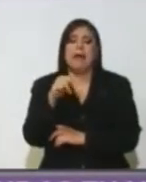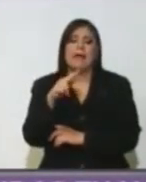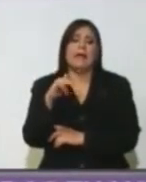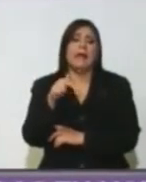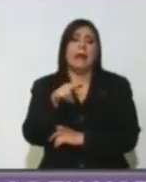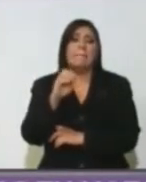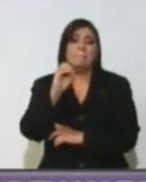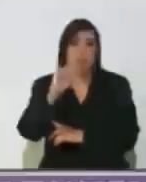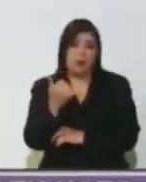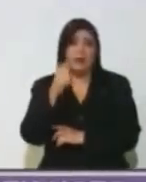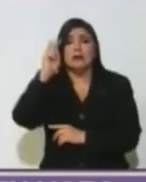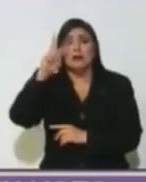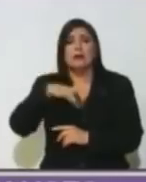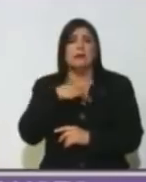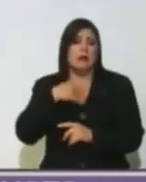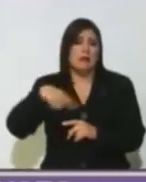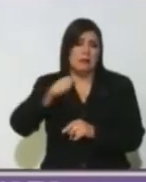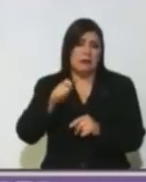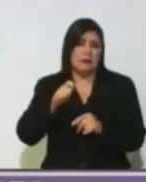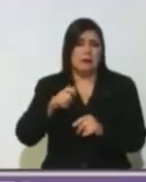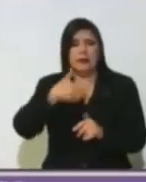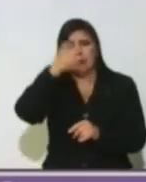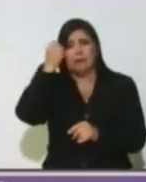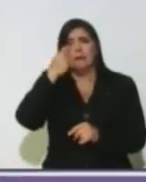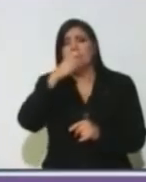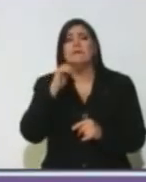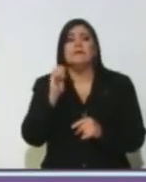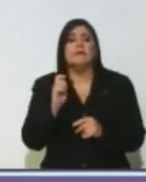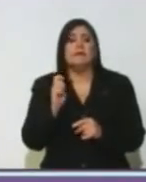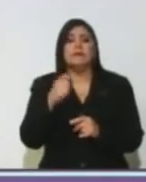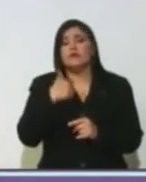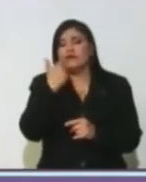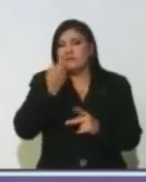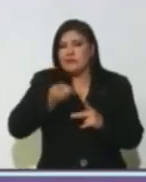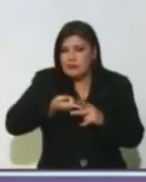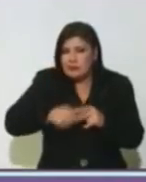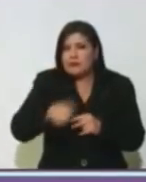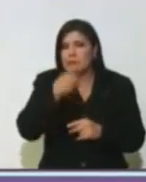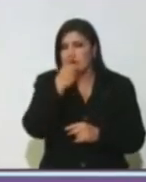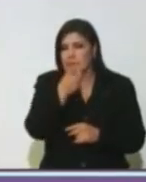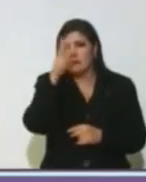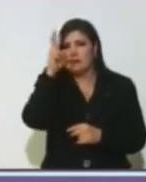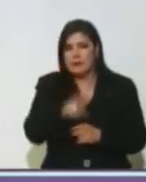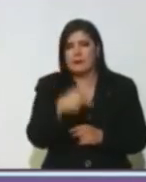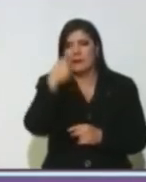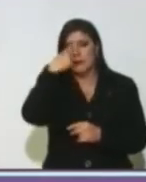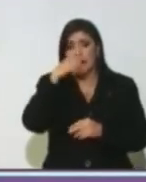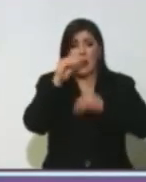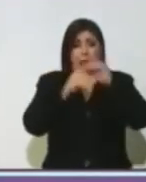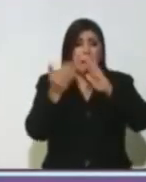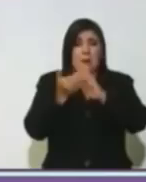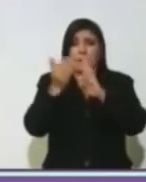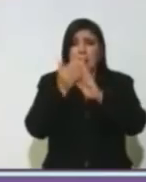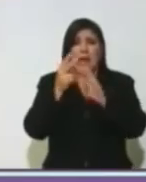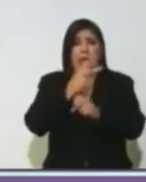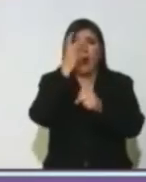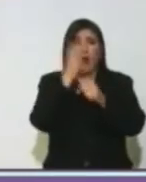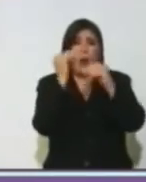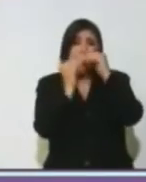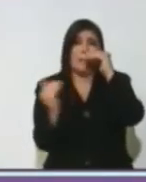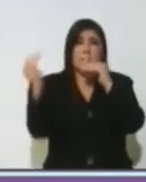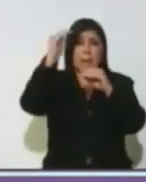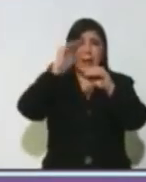candidata del partido verde ecologista de méxico adelante manera yo quisiera dar por decir que la construcción del segundo piso es completamente